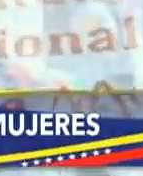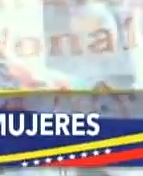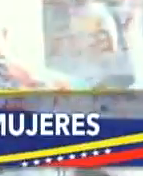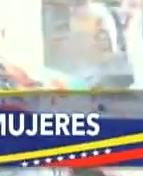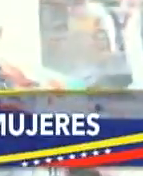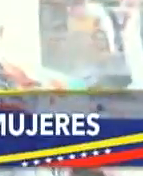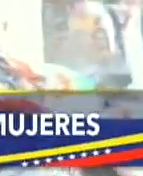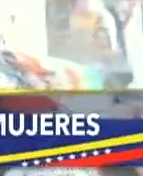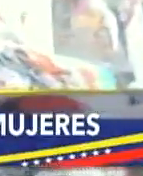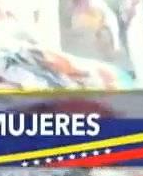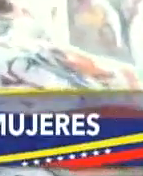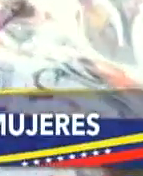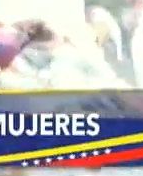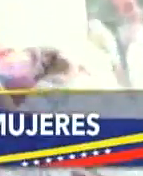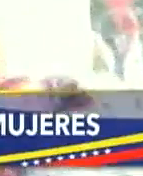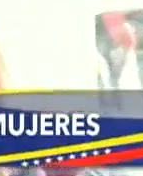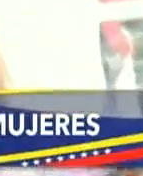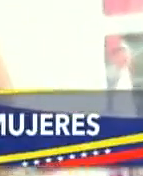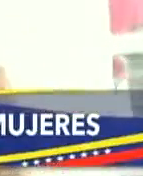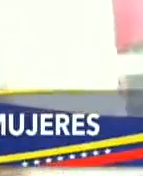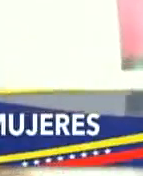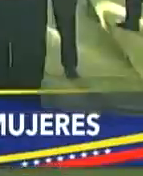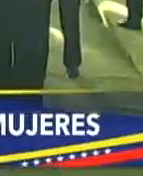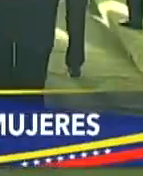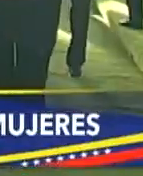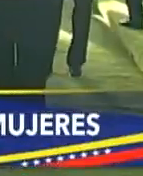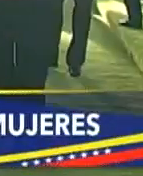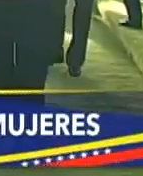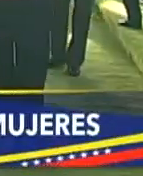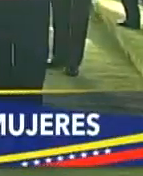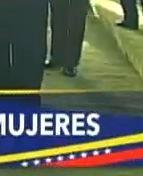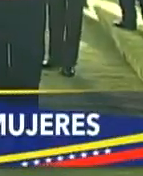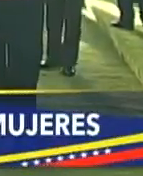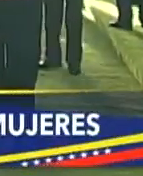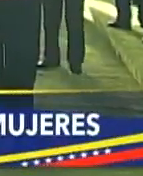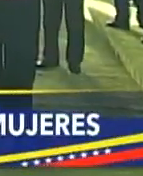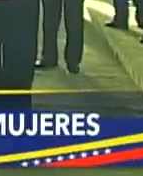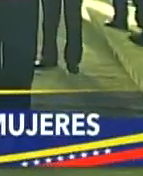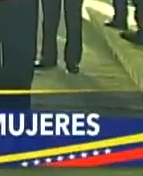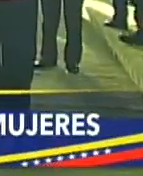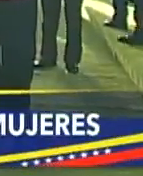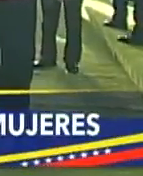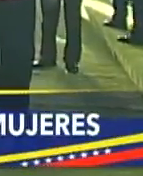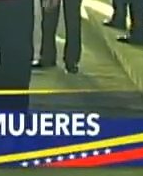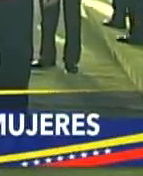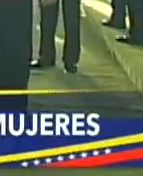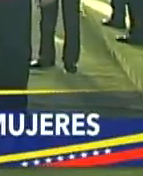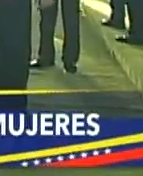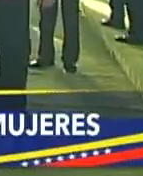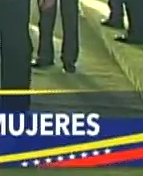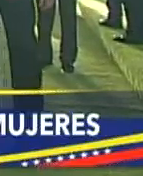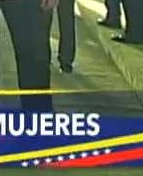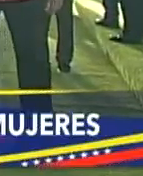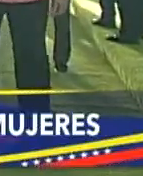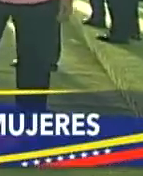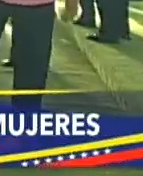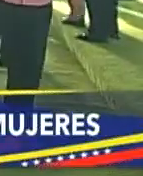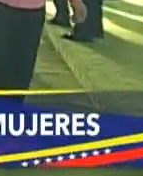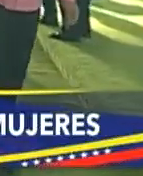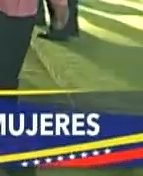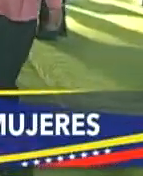y que apuesta a profundizar la justicia de género, la atención a la familia y esa protección